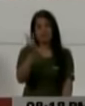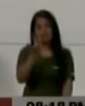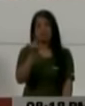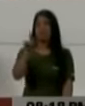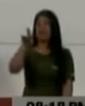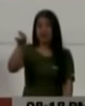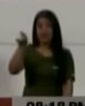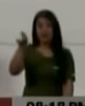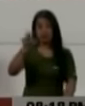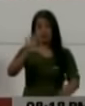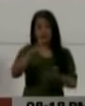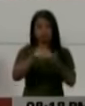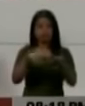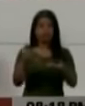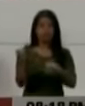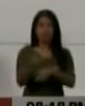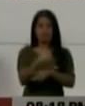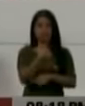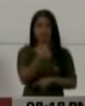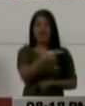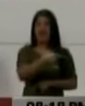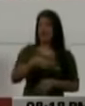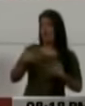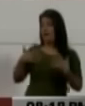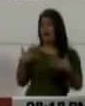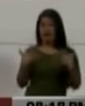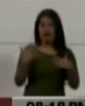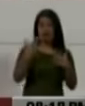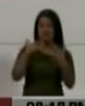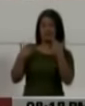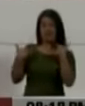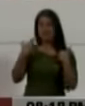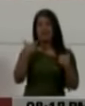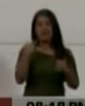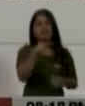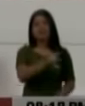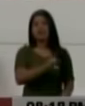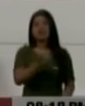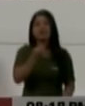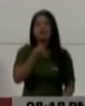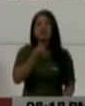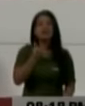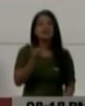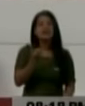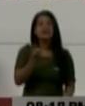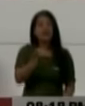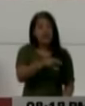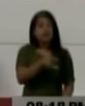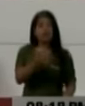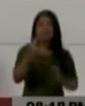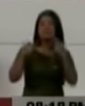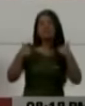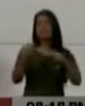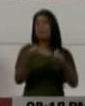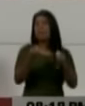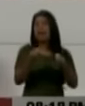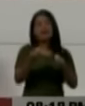hicieron fiesta, pero la fiesta la querían hacer era para no estar sentados ahí.